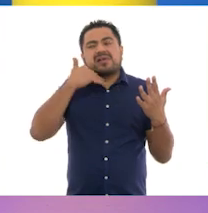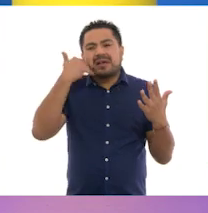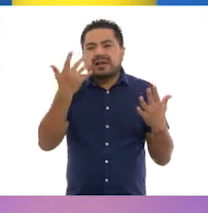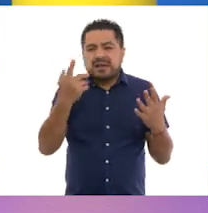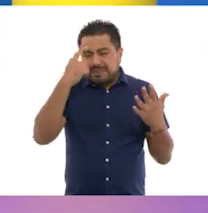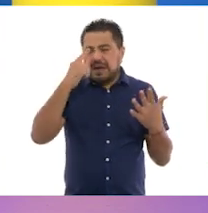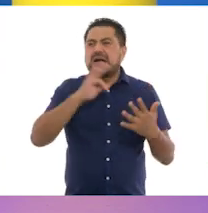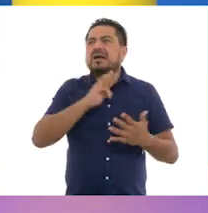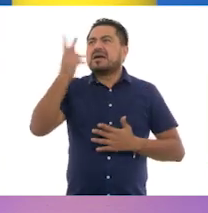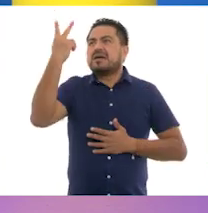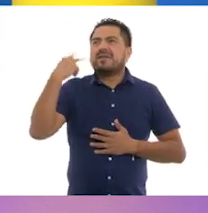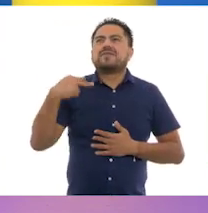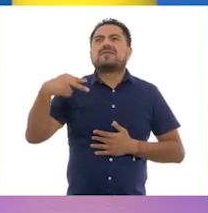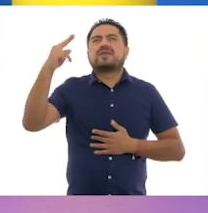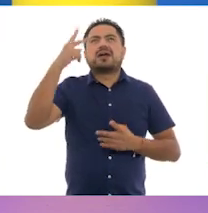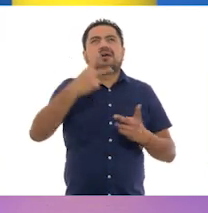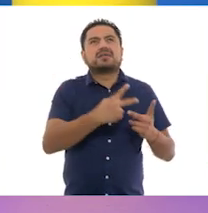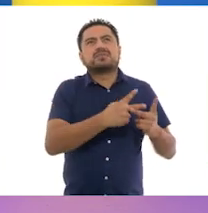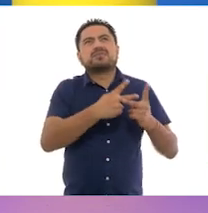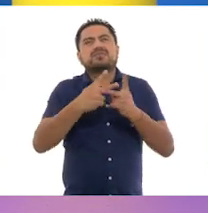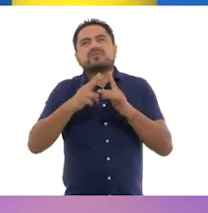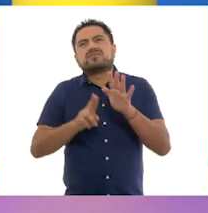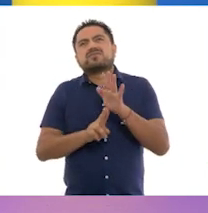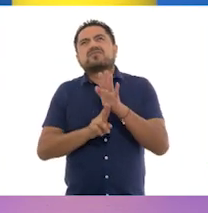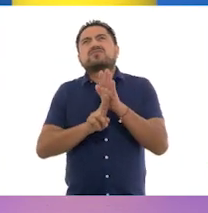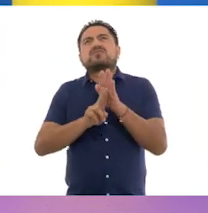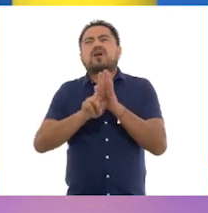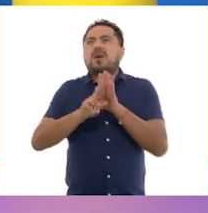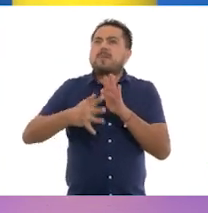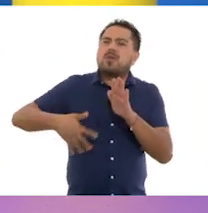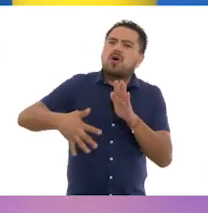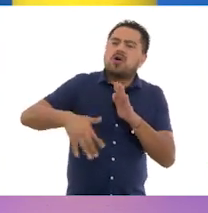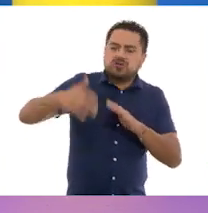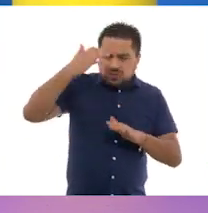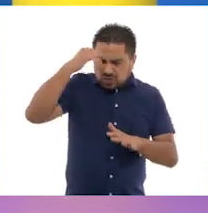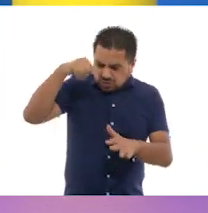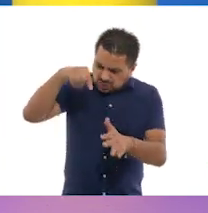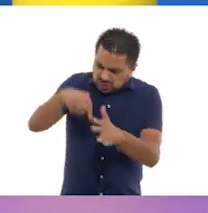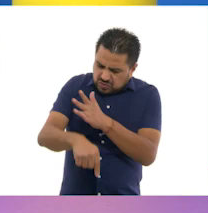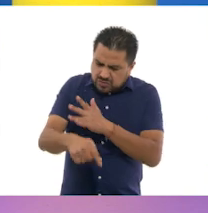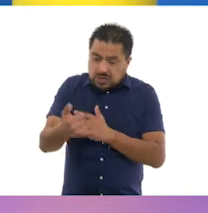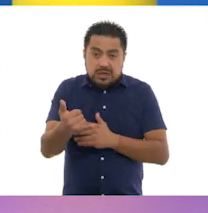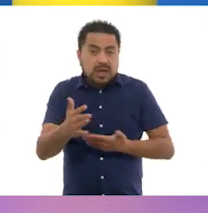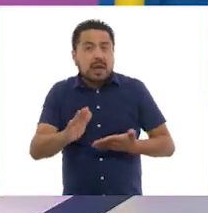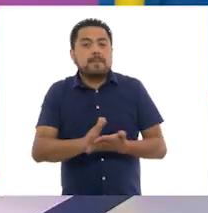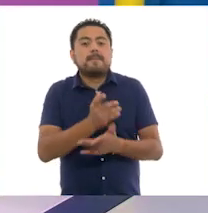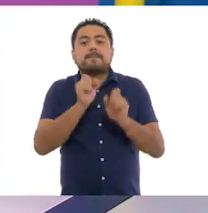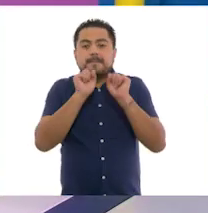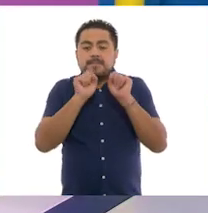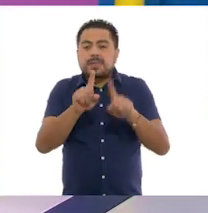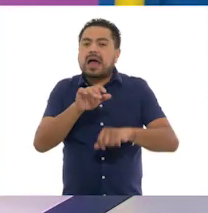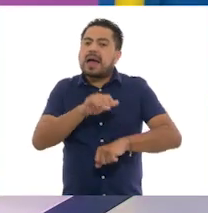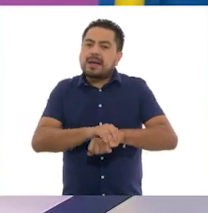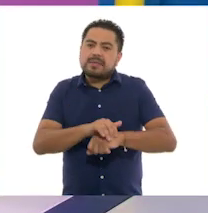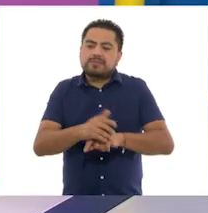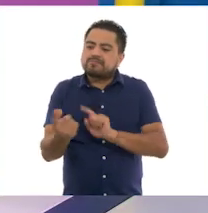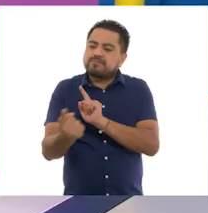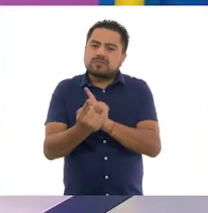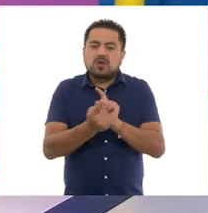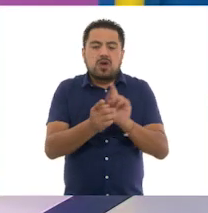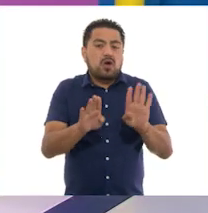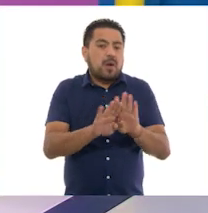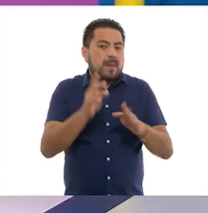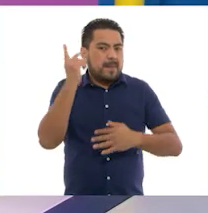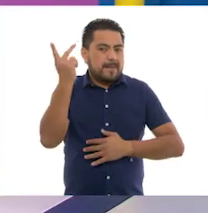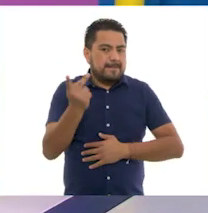para viajar por el espacio en busca de conocimientos y, bueno, también de amigos, como el